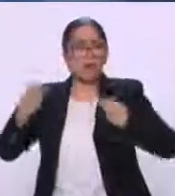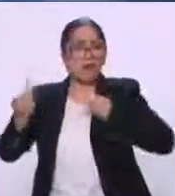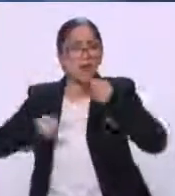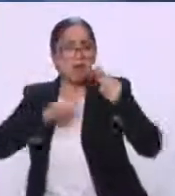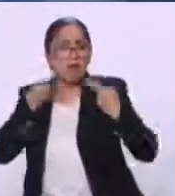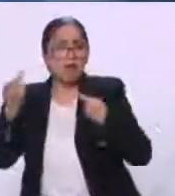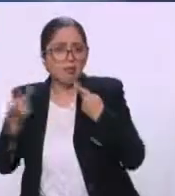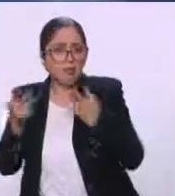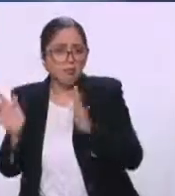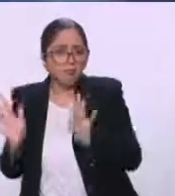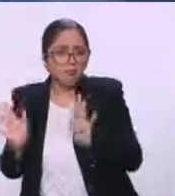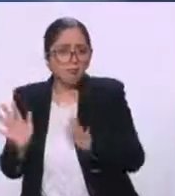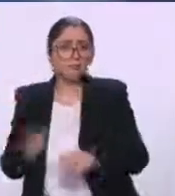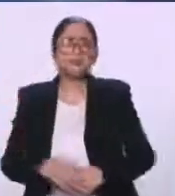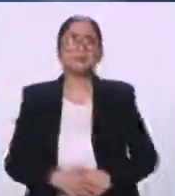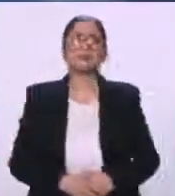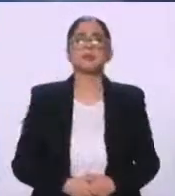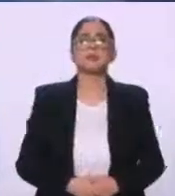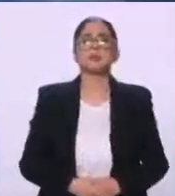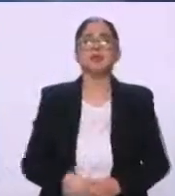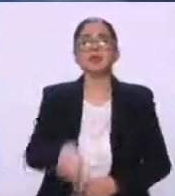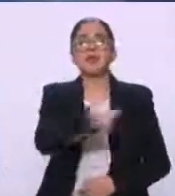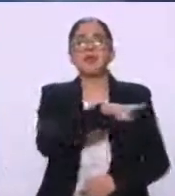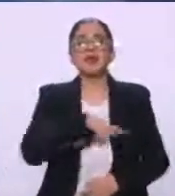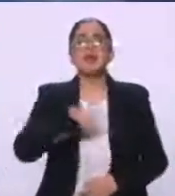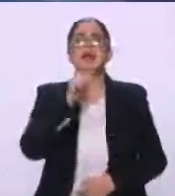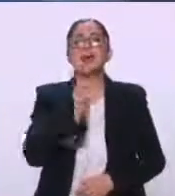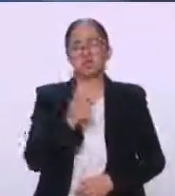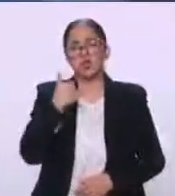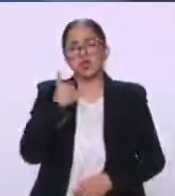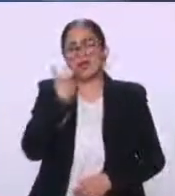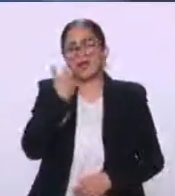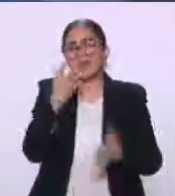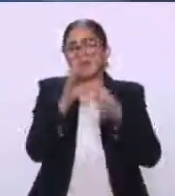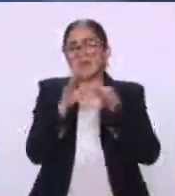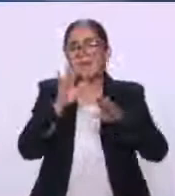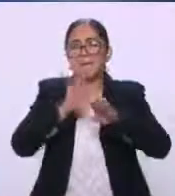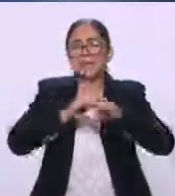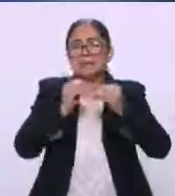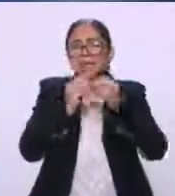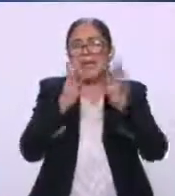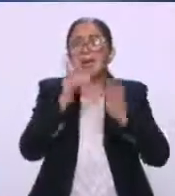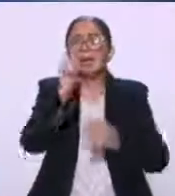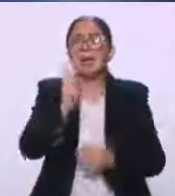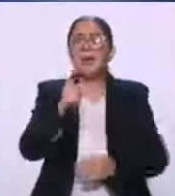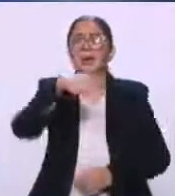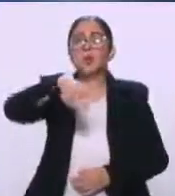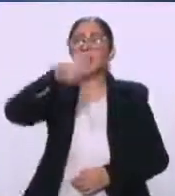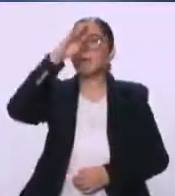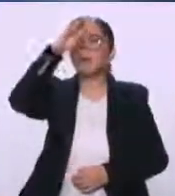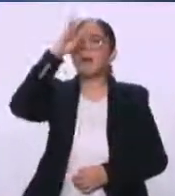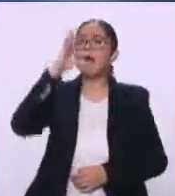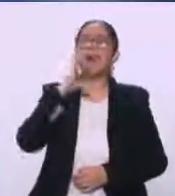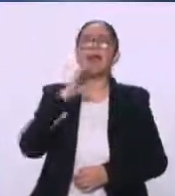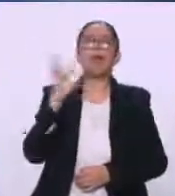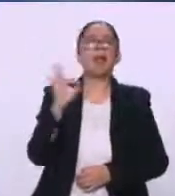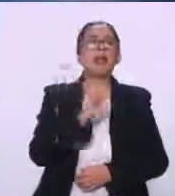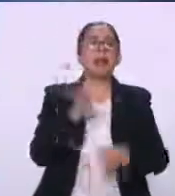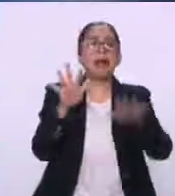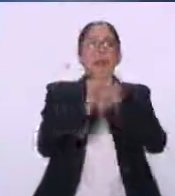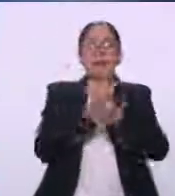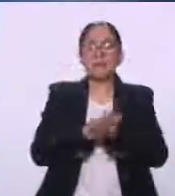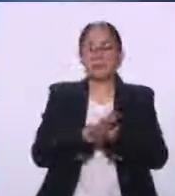la mexicana. A ver. No son enchiladas. Esto no son enchiladas. El gran problema que tiene la energía eléctrica, a diferencia de